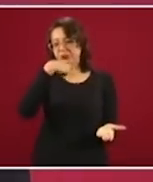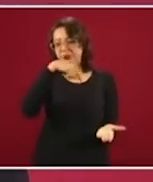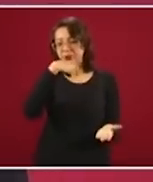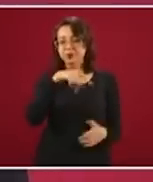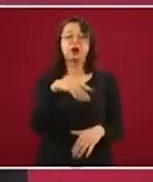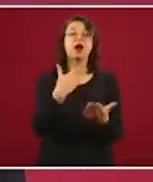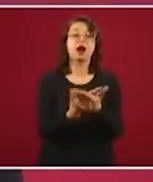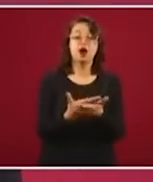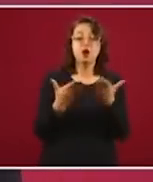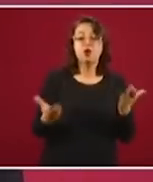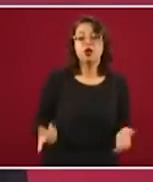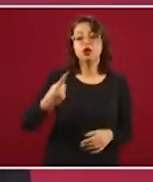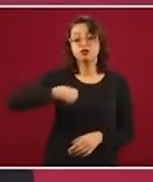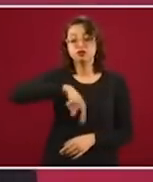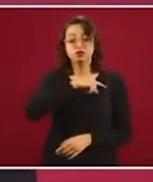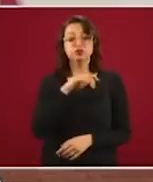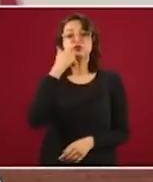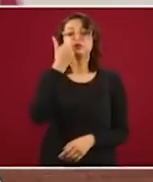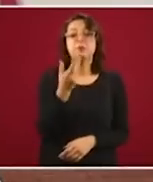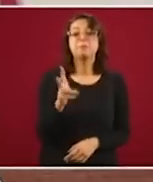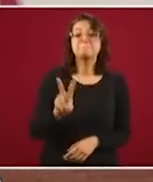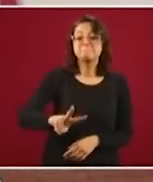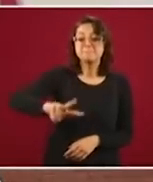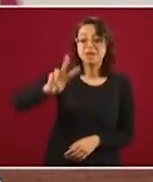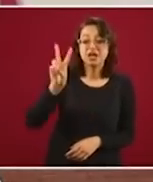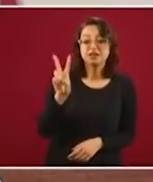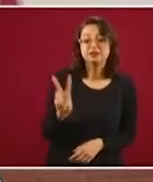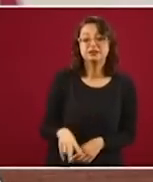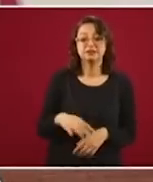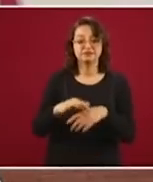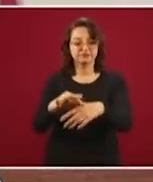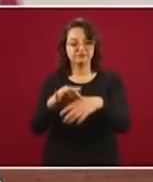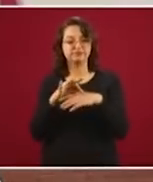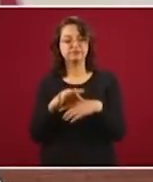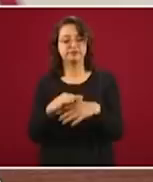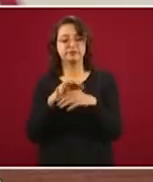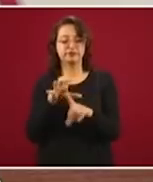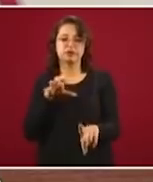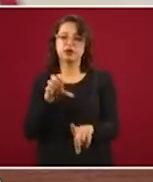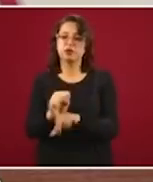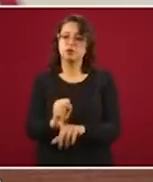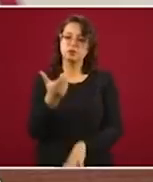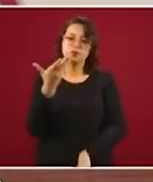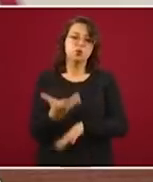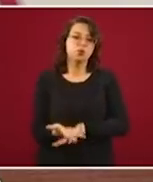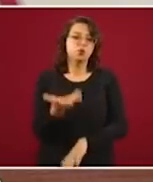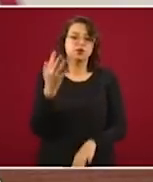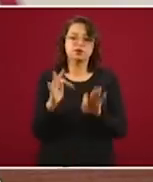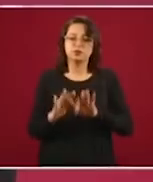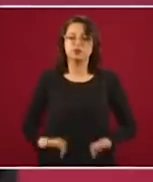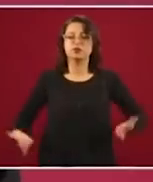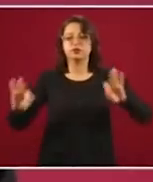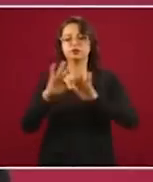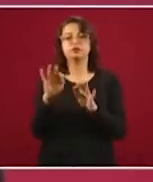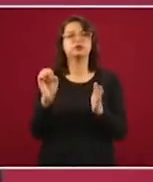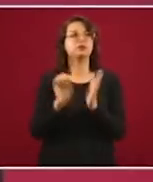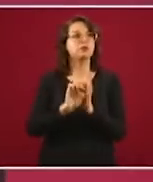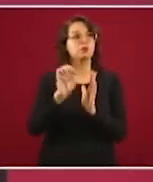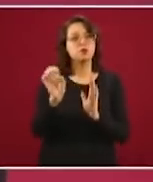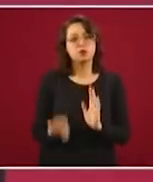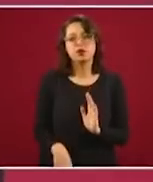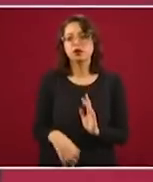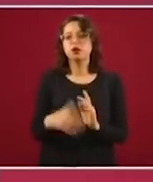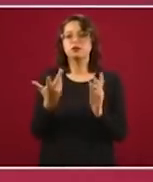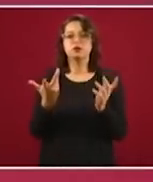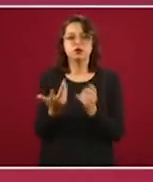queremos convertirla en realidad. Es muy importante, por ejemplo, que en el